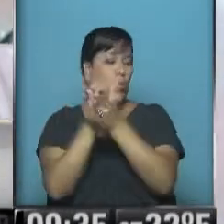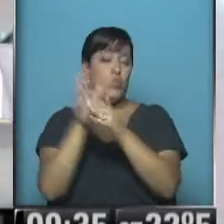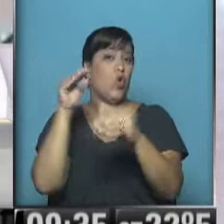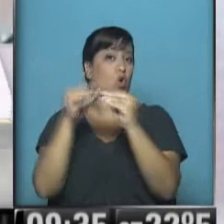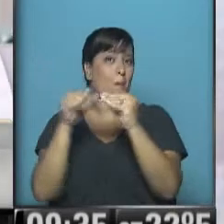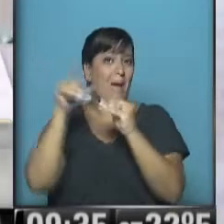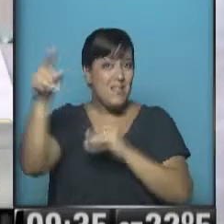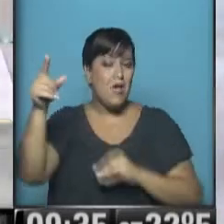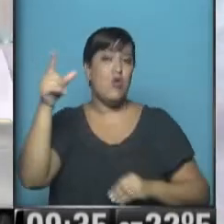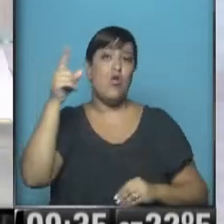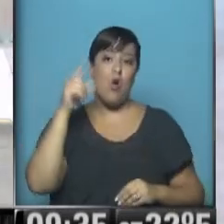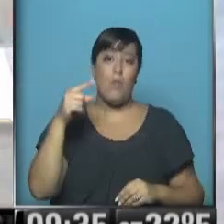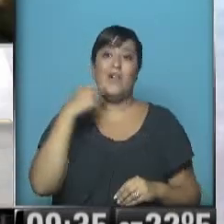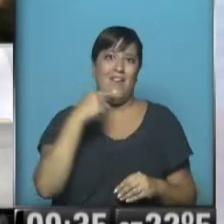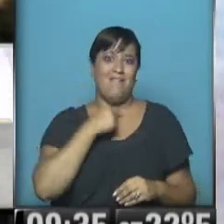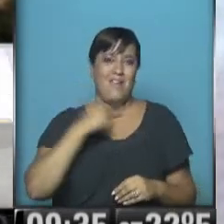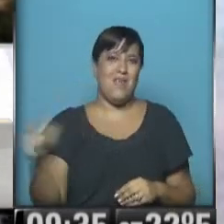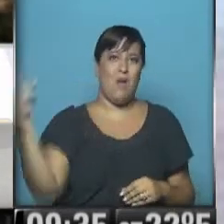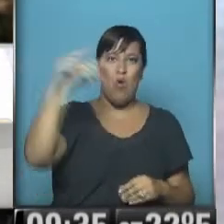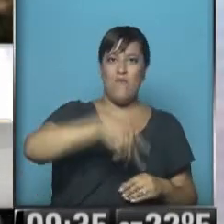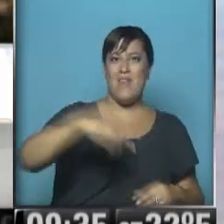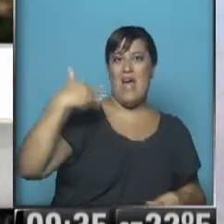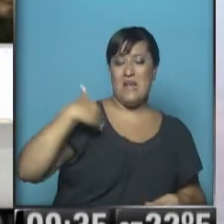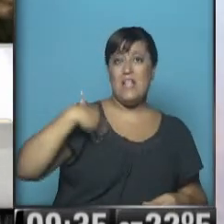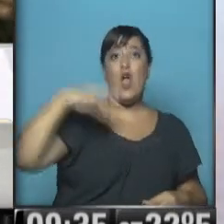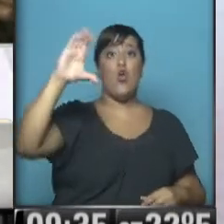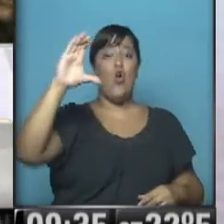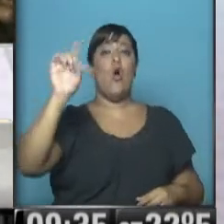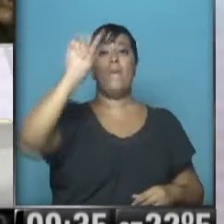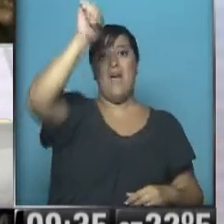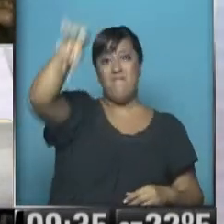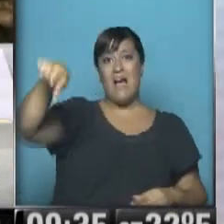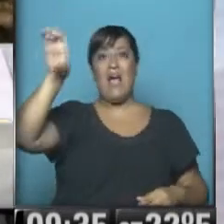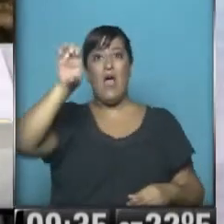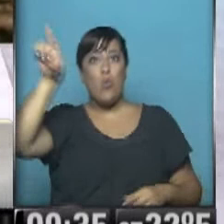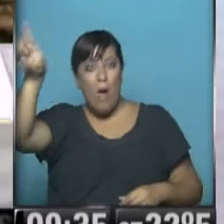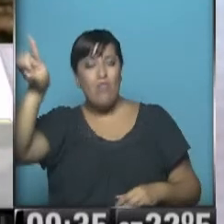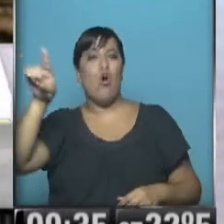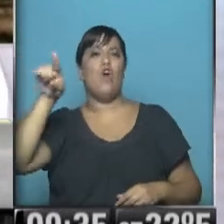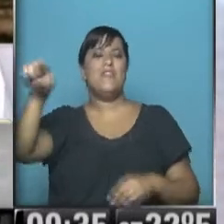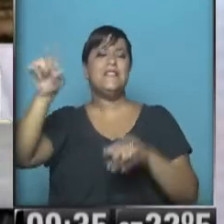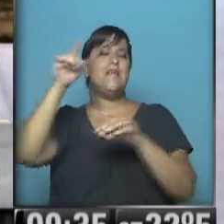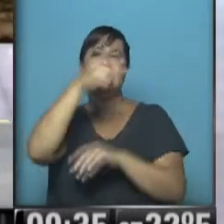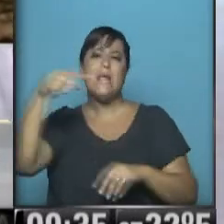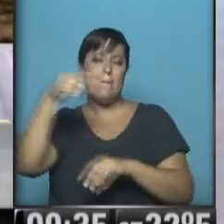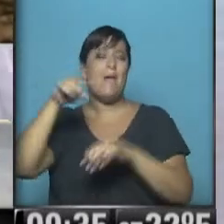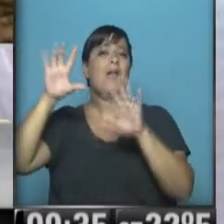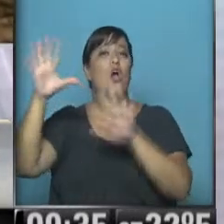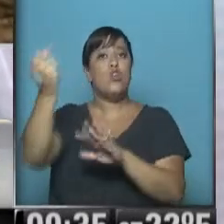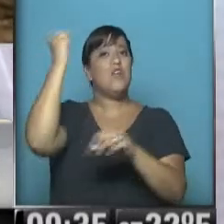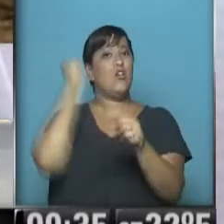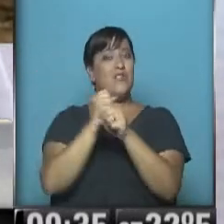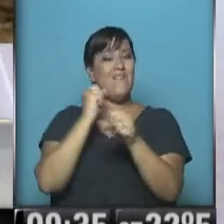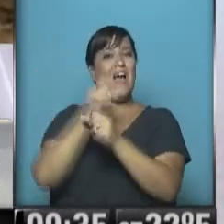sus planes eran ya volver a Argentina. Bajaron de Colombia a Ecuador, en Ecuador se asentaron en Manta hace unas semanas que habían conseguido trabajo, así